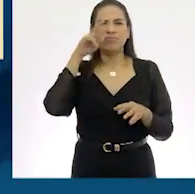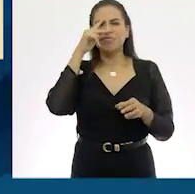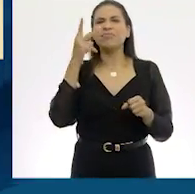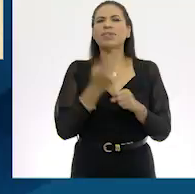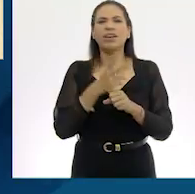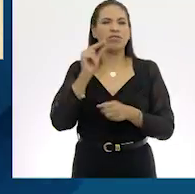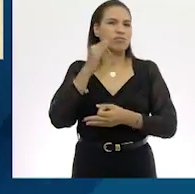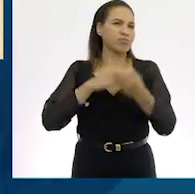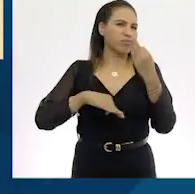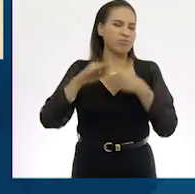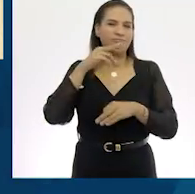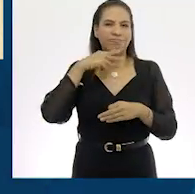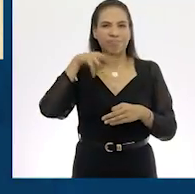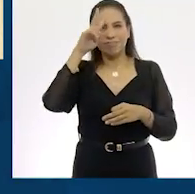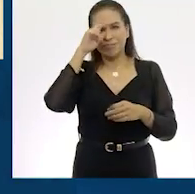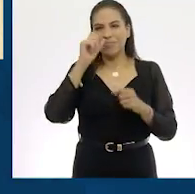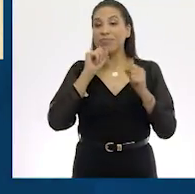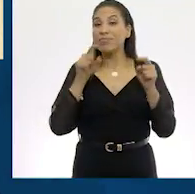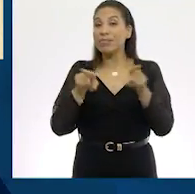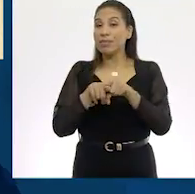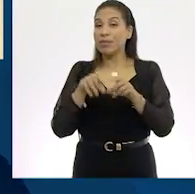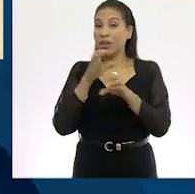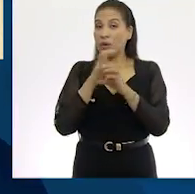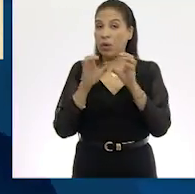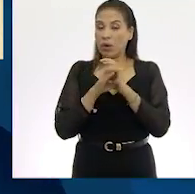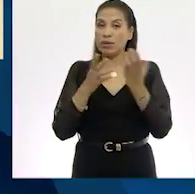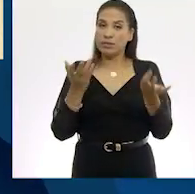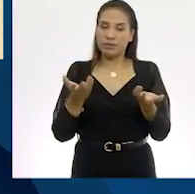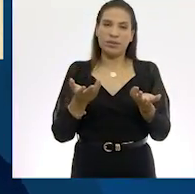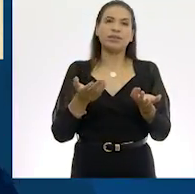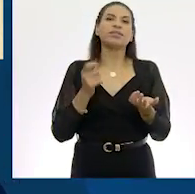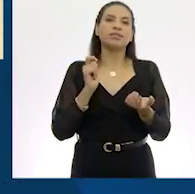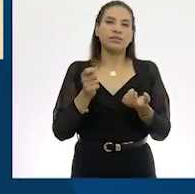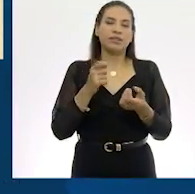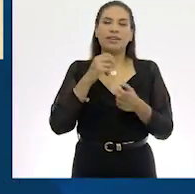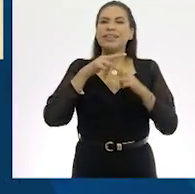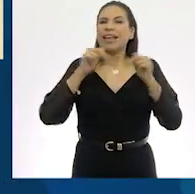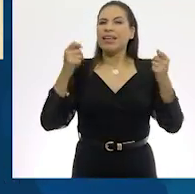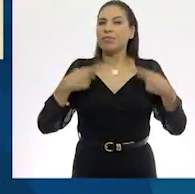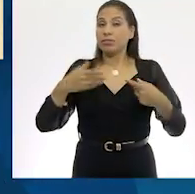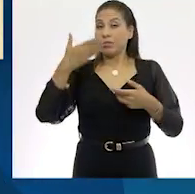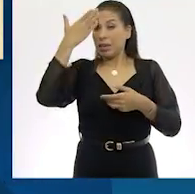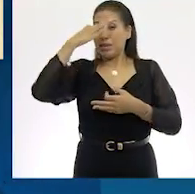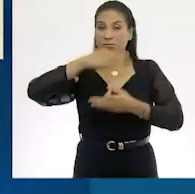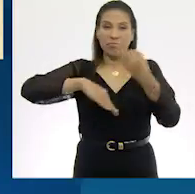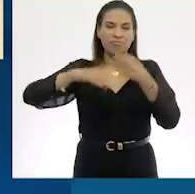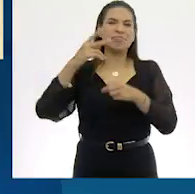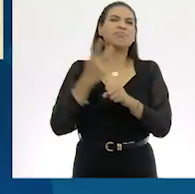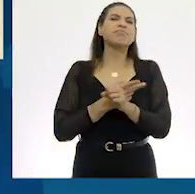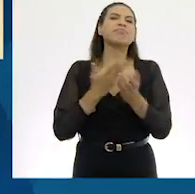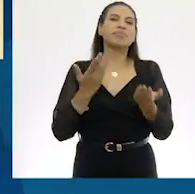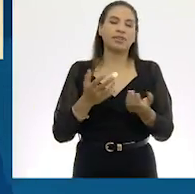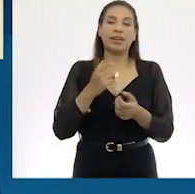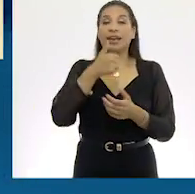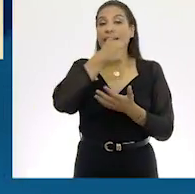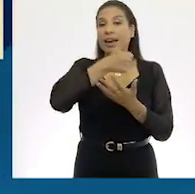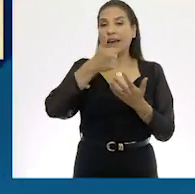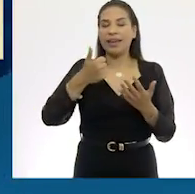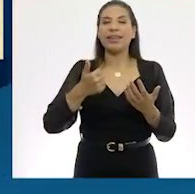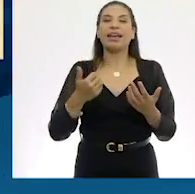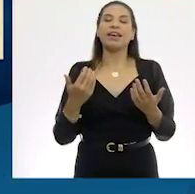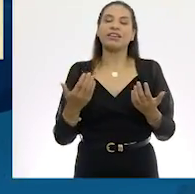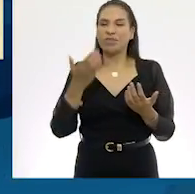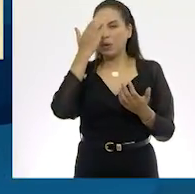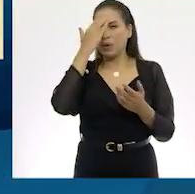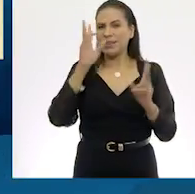es que no todos ignoramos las mismas cosas. La paráfrasis sería: ninguna persona sabe todo, lo que pasa es que cada uno conoce